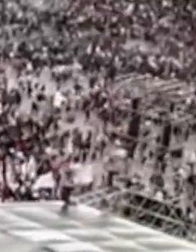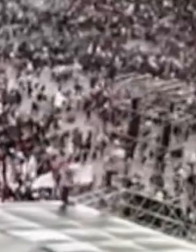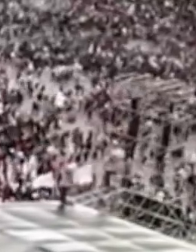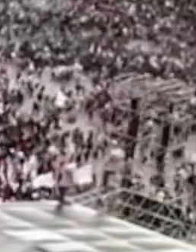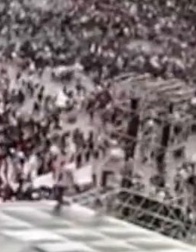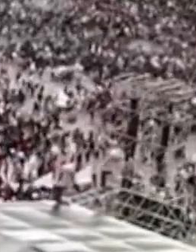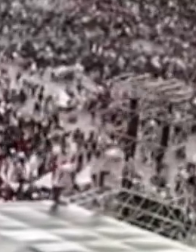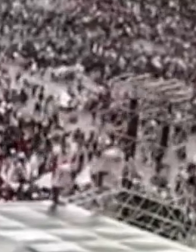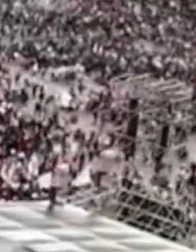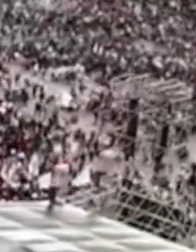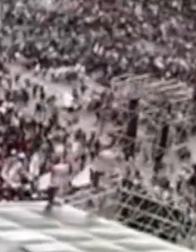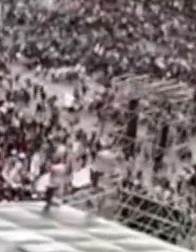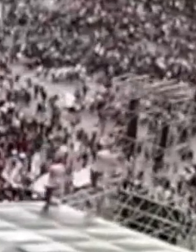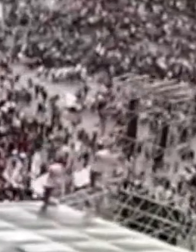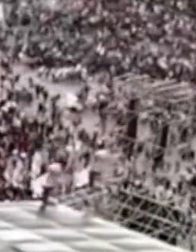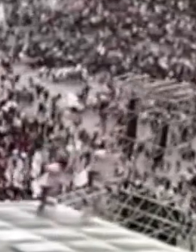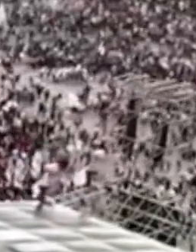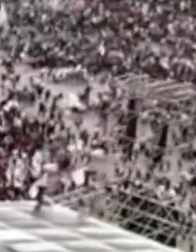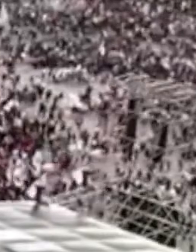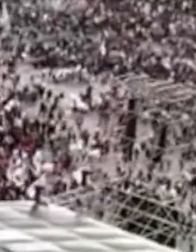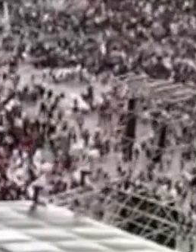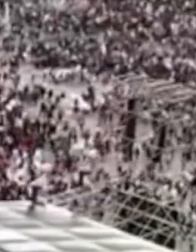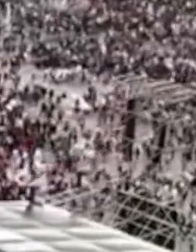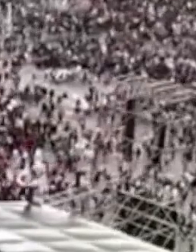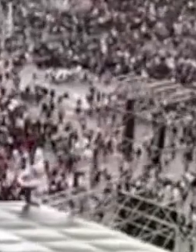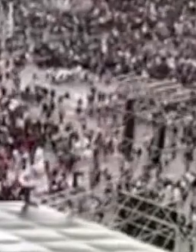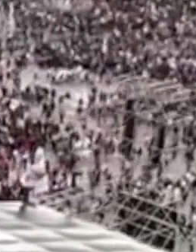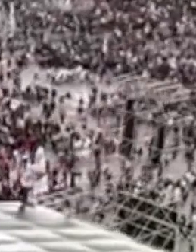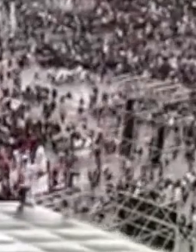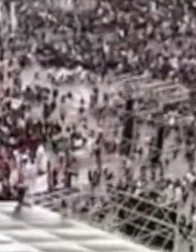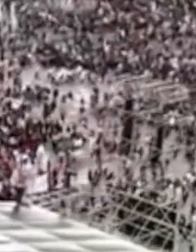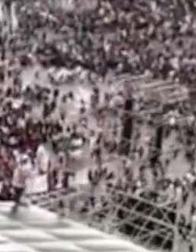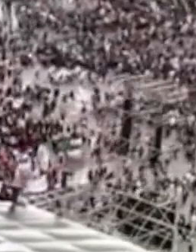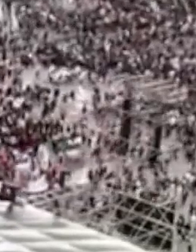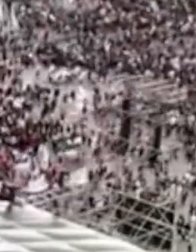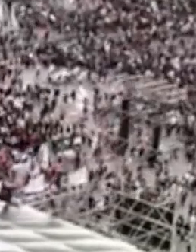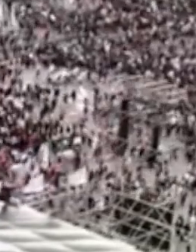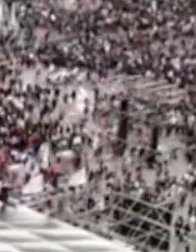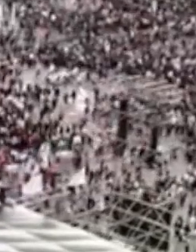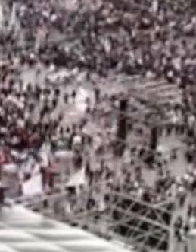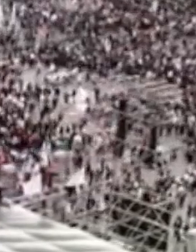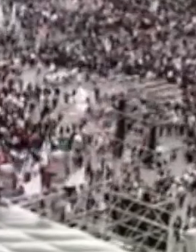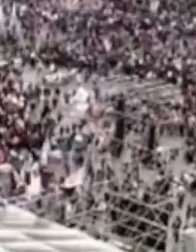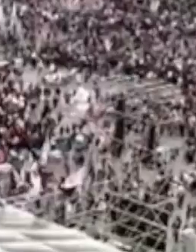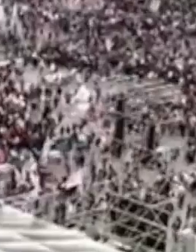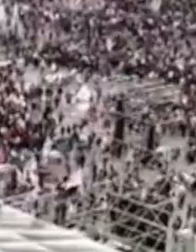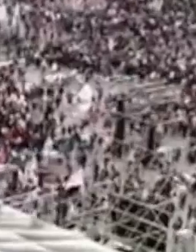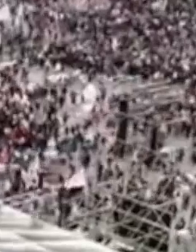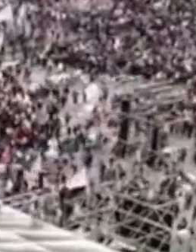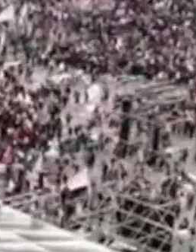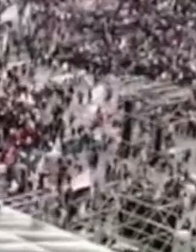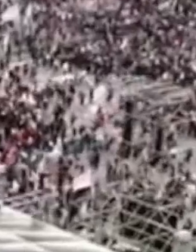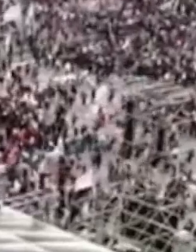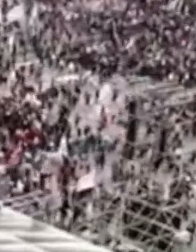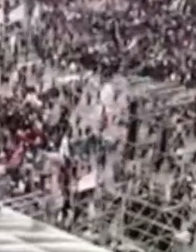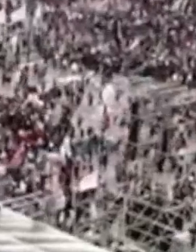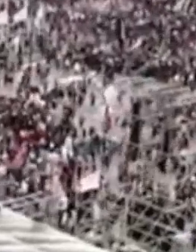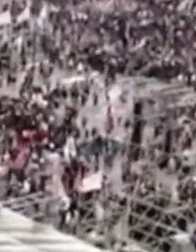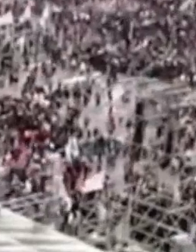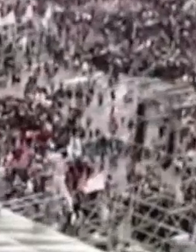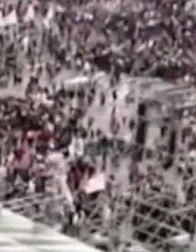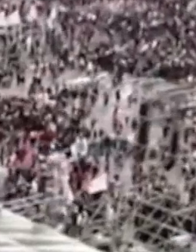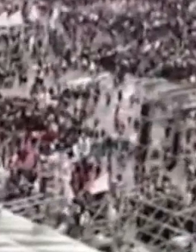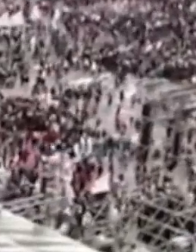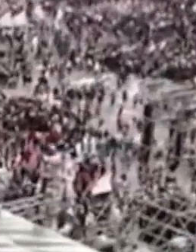contra el cambio climático, la defensa del medio ambiente. Y aquí yo encuentro un vínculo